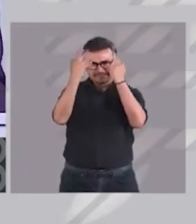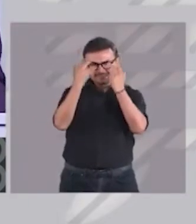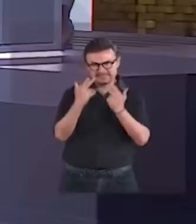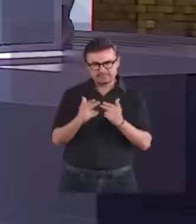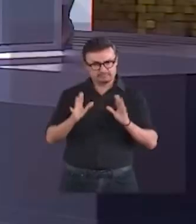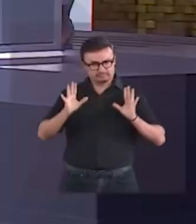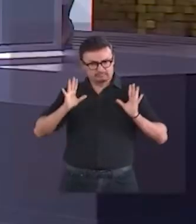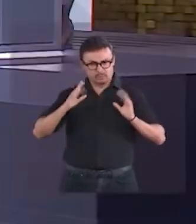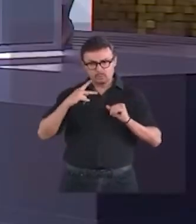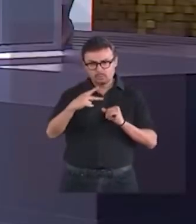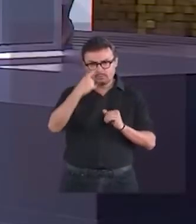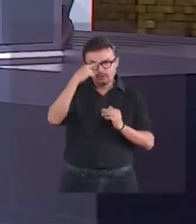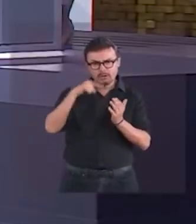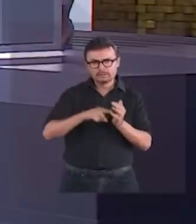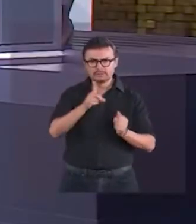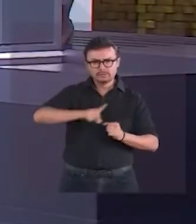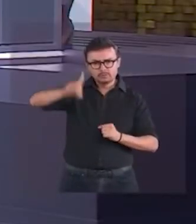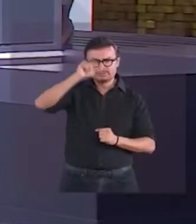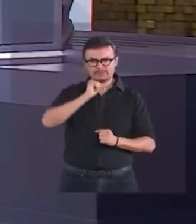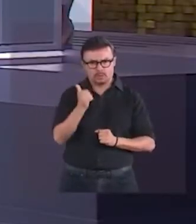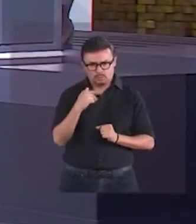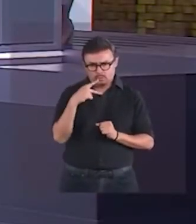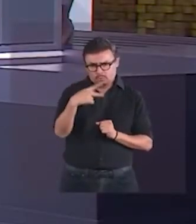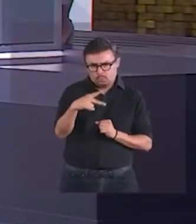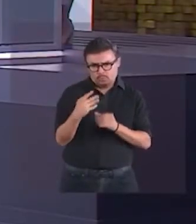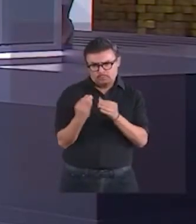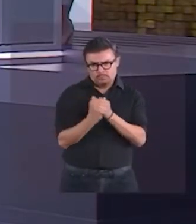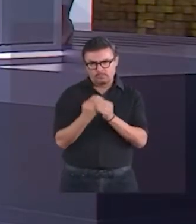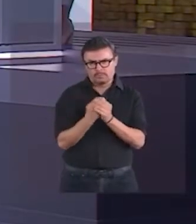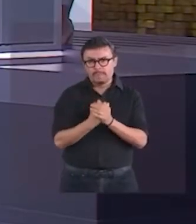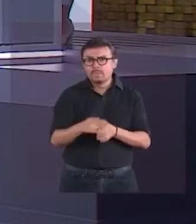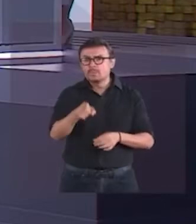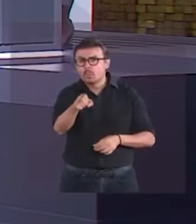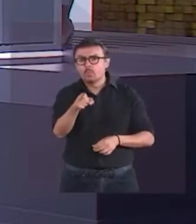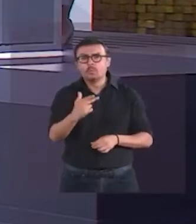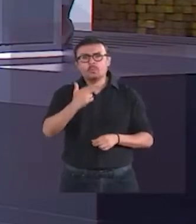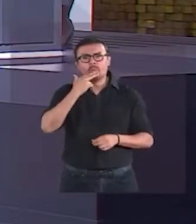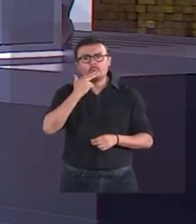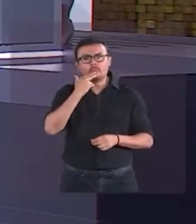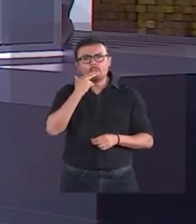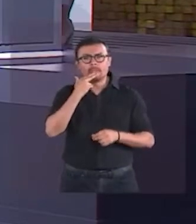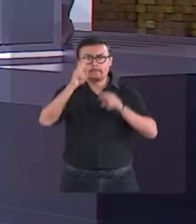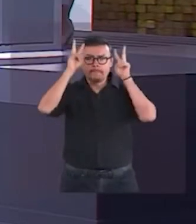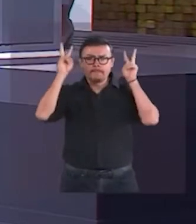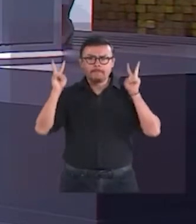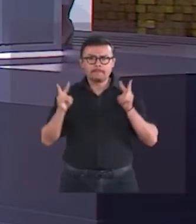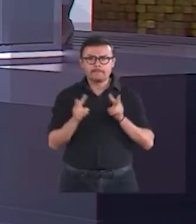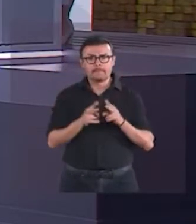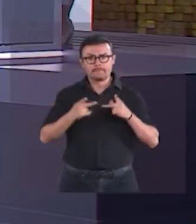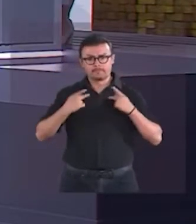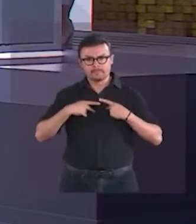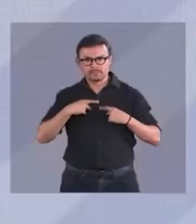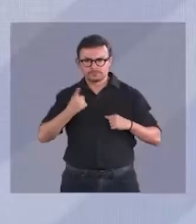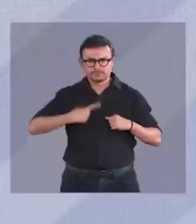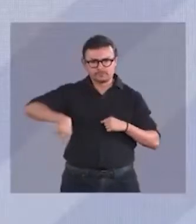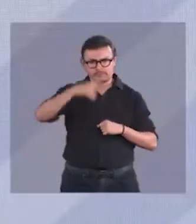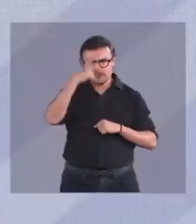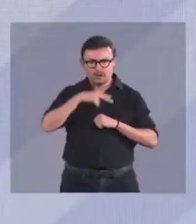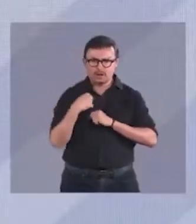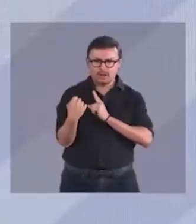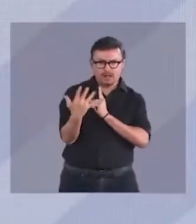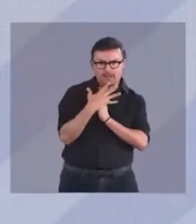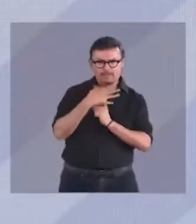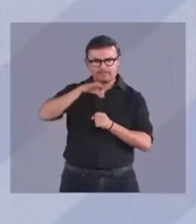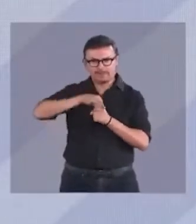tema personal. A lo que no tienes derecho es a usar la fe de los mexicanos como oportunismo político. Eso es